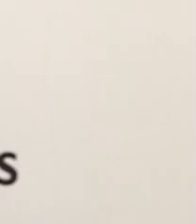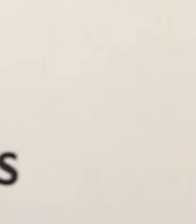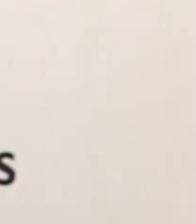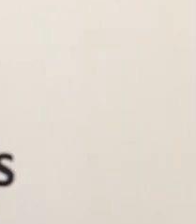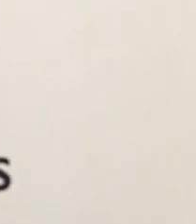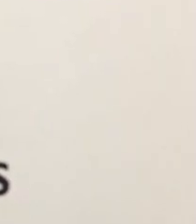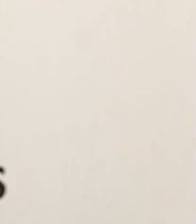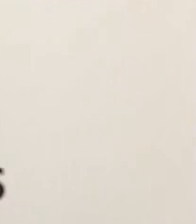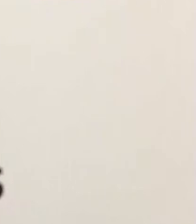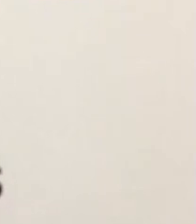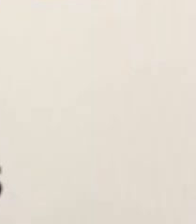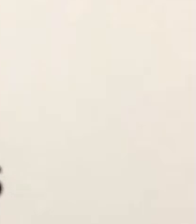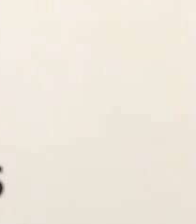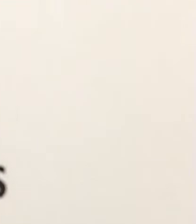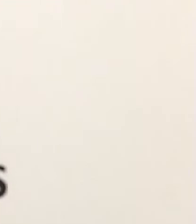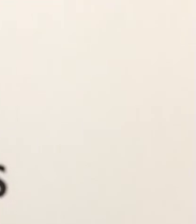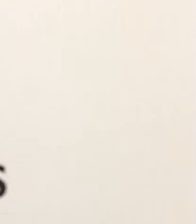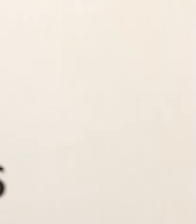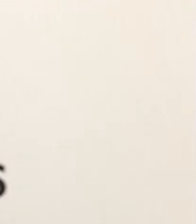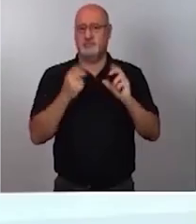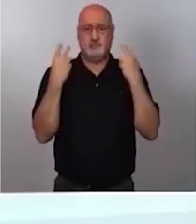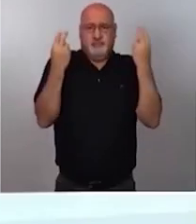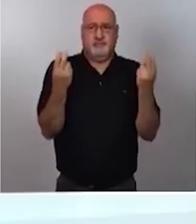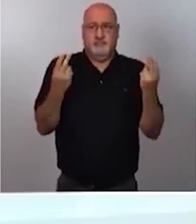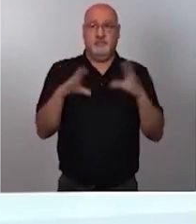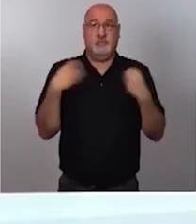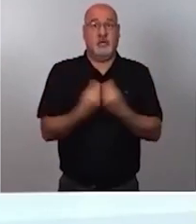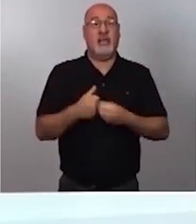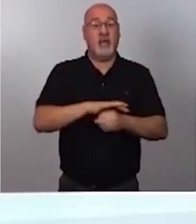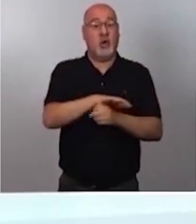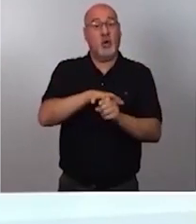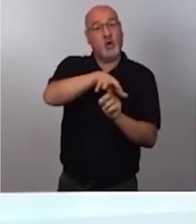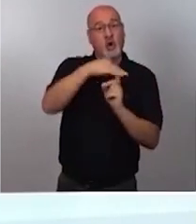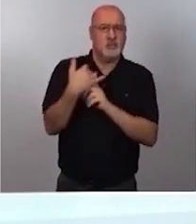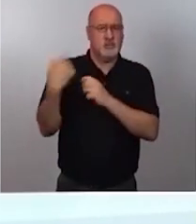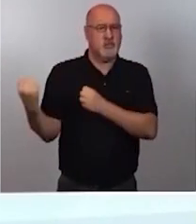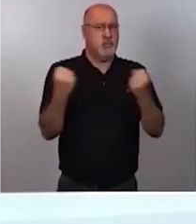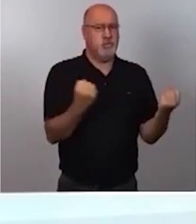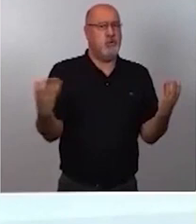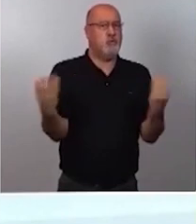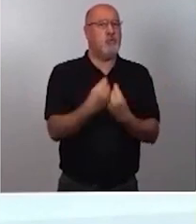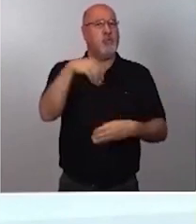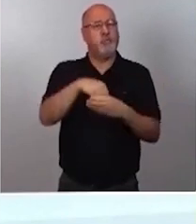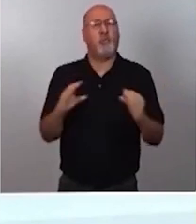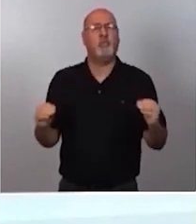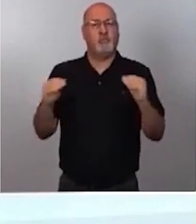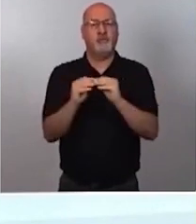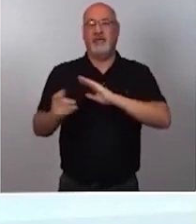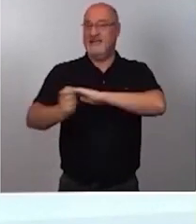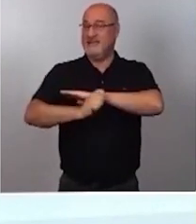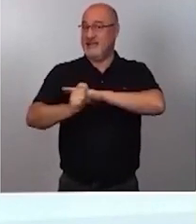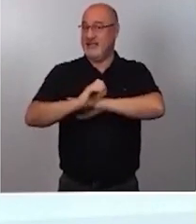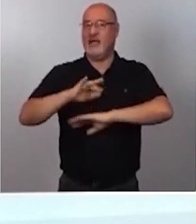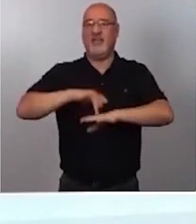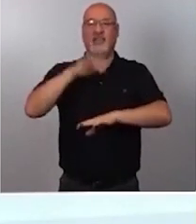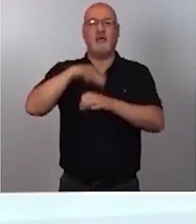grande. Solo para que os hagáis una idea, estamos hablando estos días mucho del recrudecimiento de la guerra en Rusia y hay 300 niños españoles